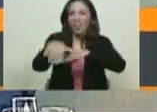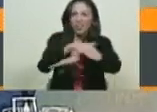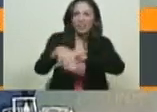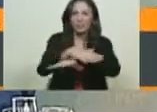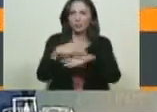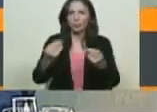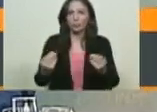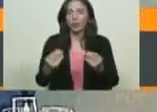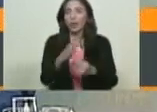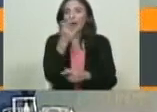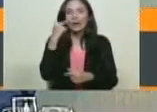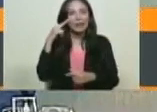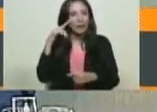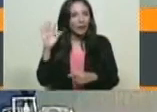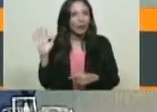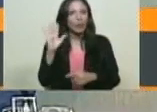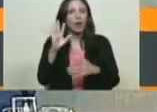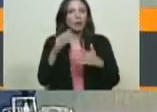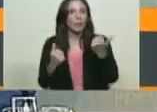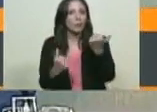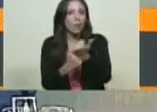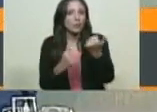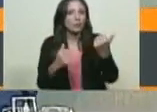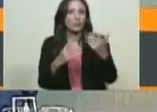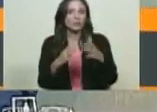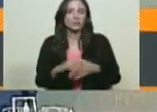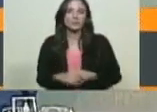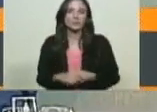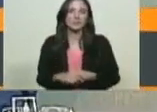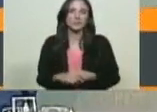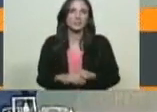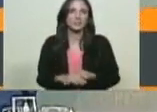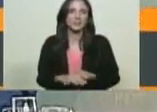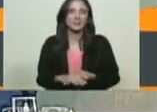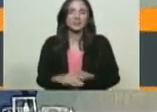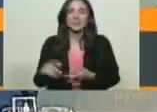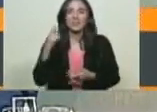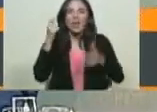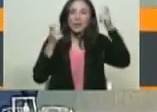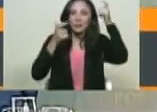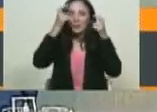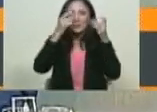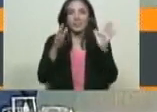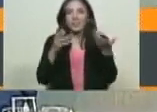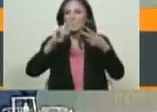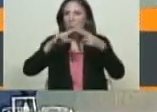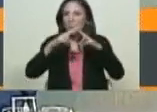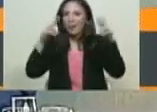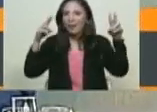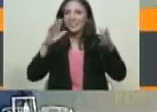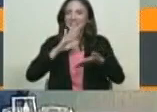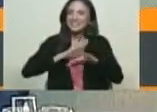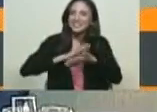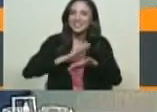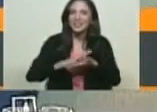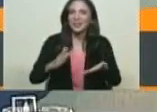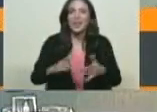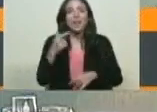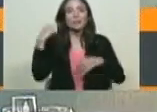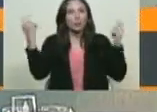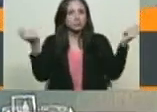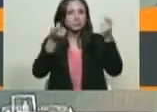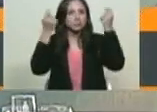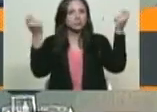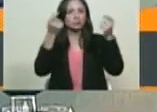ser es un infiltrado a sueldo de la derecha. Los chavistas somos gente de paz. Y yo abogo por una